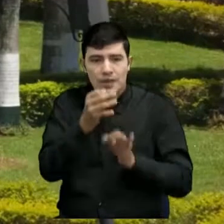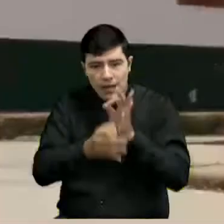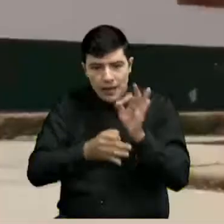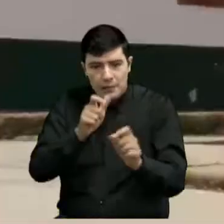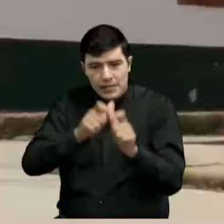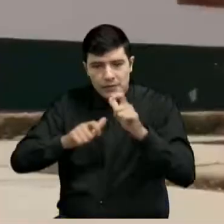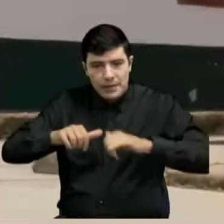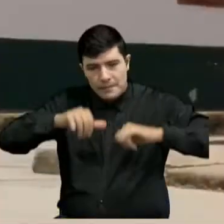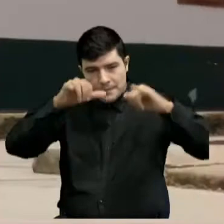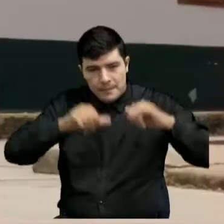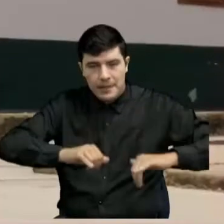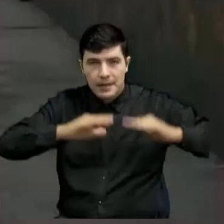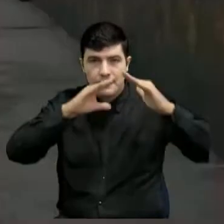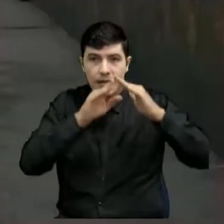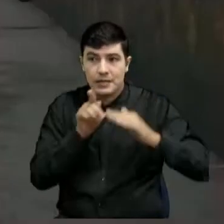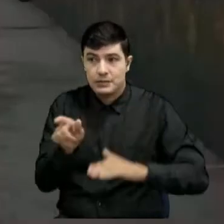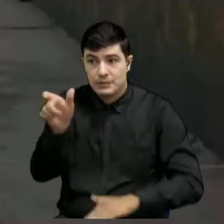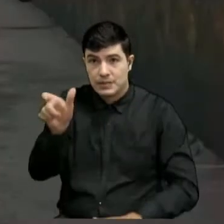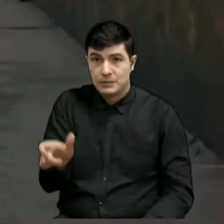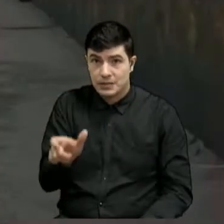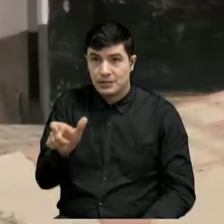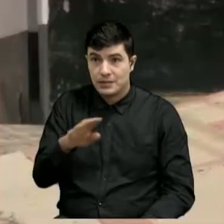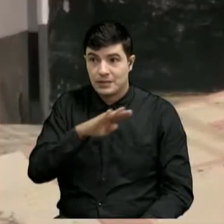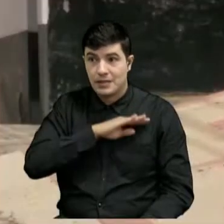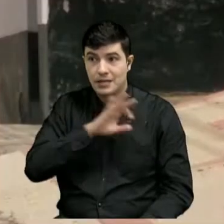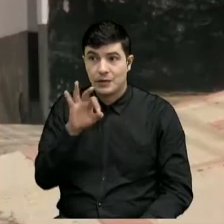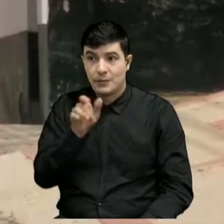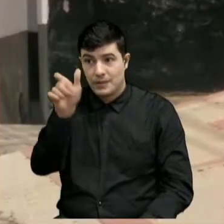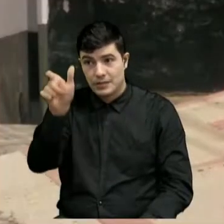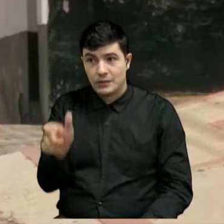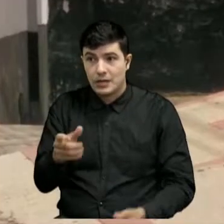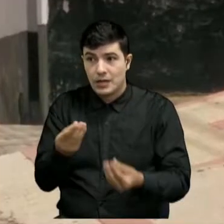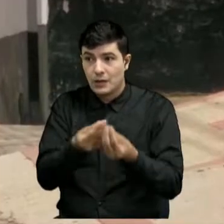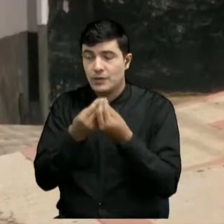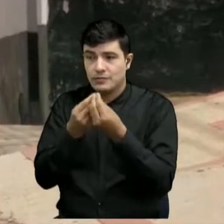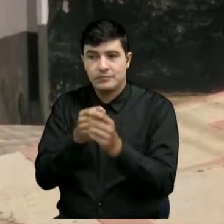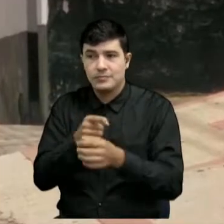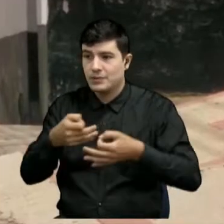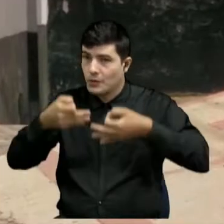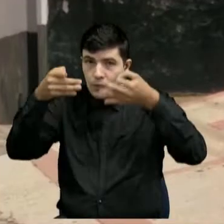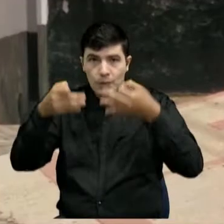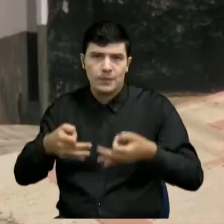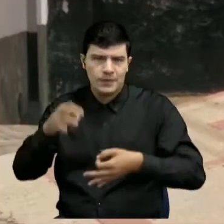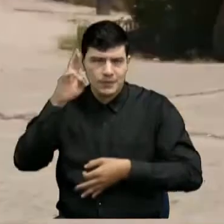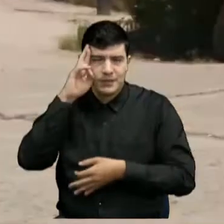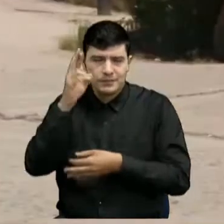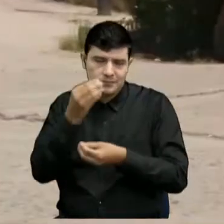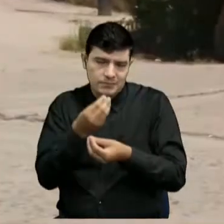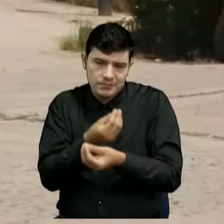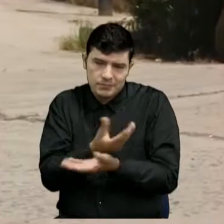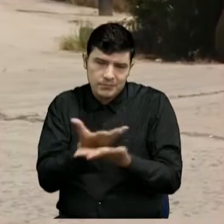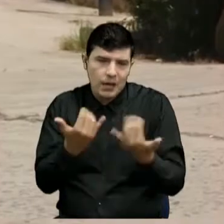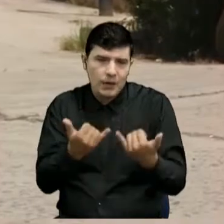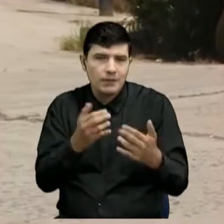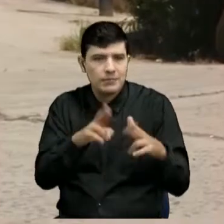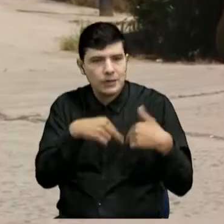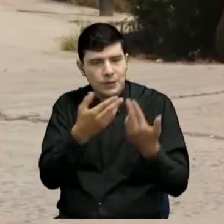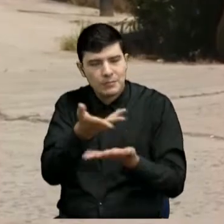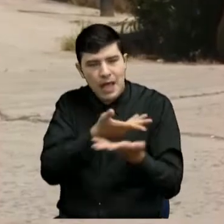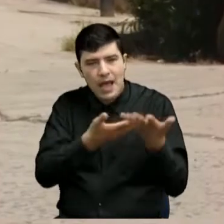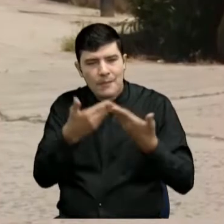pandemia del coronavirus kobe 19 y el mantenimiento del orden público a través del cual se ordenó el aislamiento preventivo obligatoria en el país